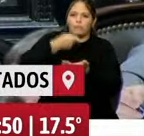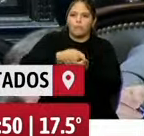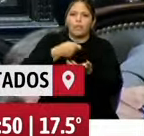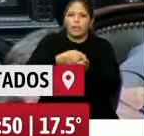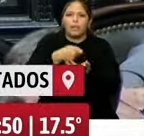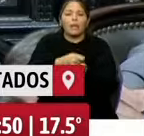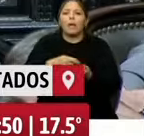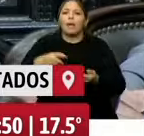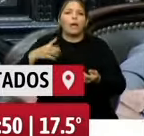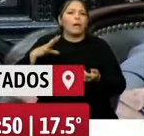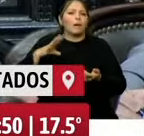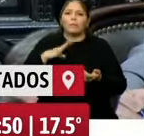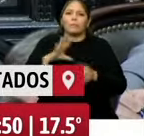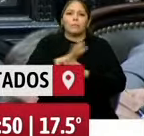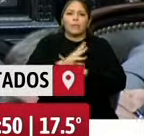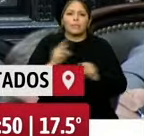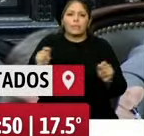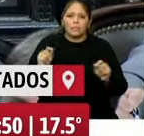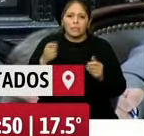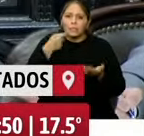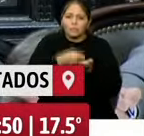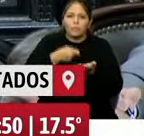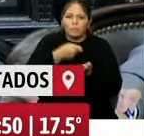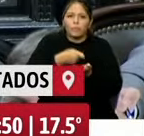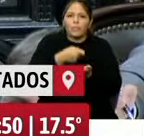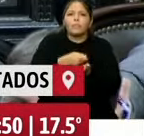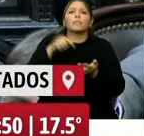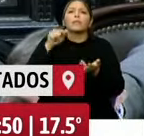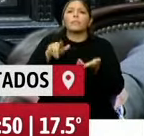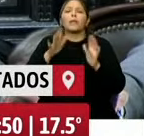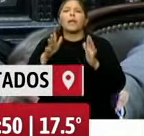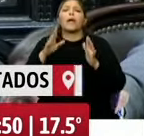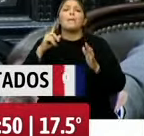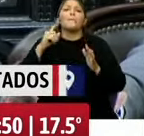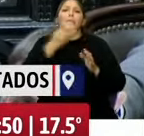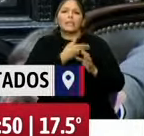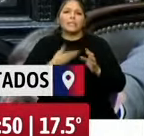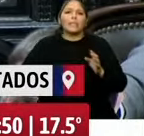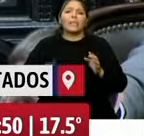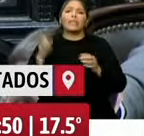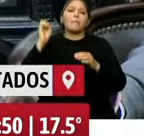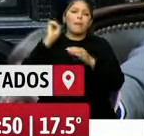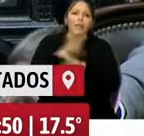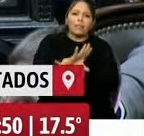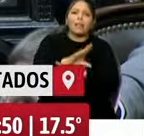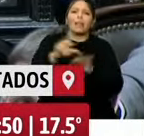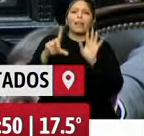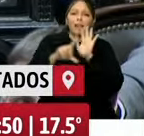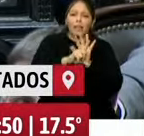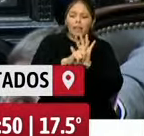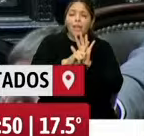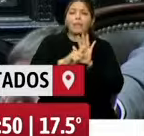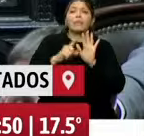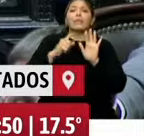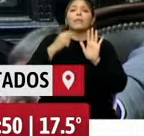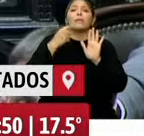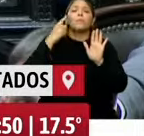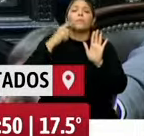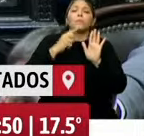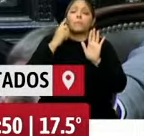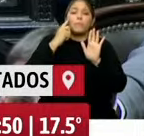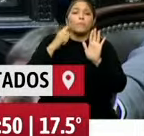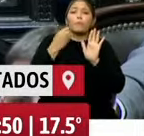de urgencia un régimen de déficit cero y al mismo tiempo se bajaran los impuestos no eh Hay un poco de de mezcla entre relato